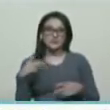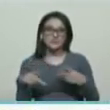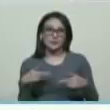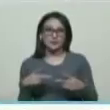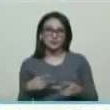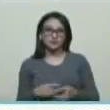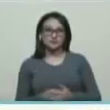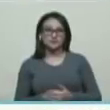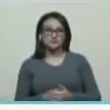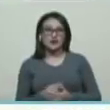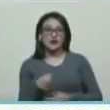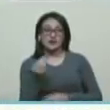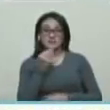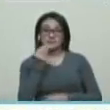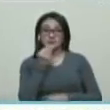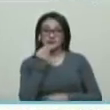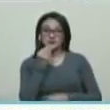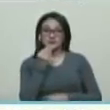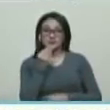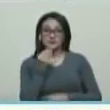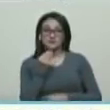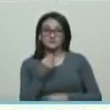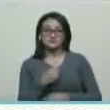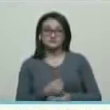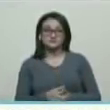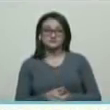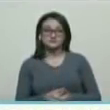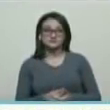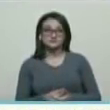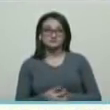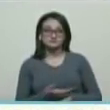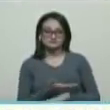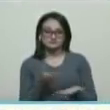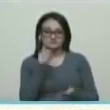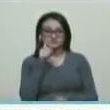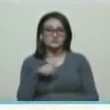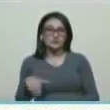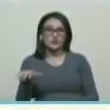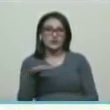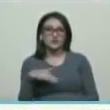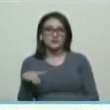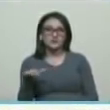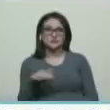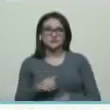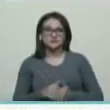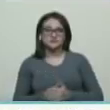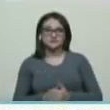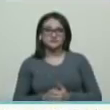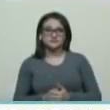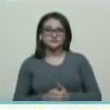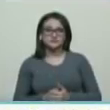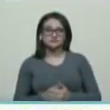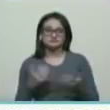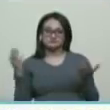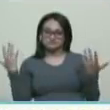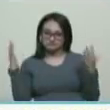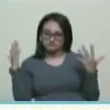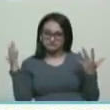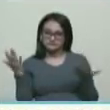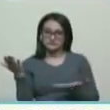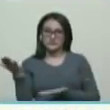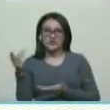de alimentos para nuestro pueblo. Insisto en eso, por lo tanto celebro, querido